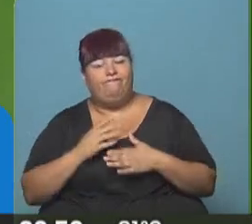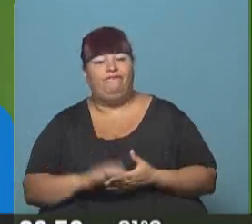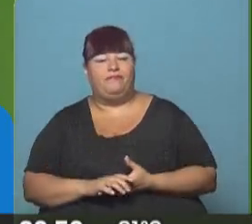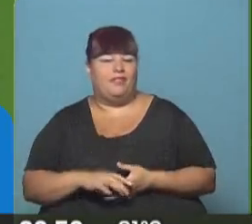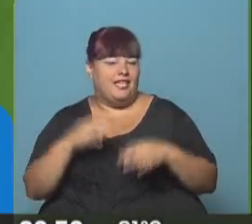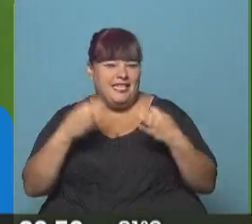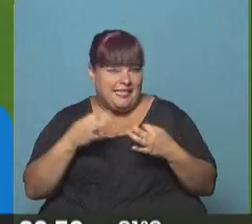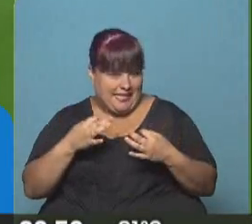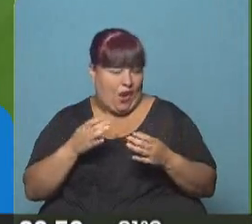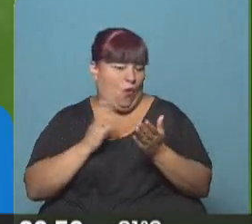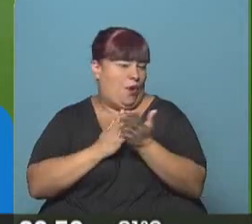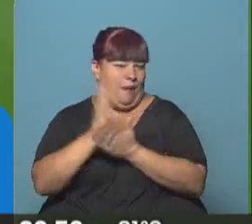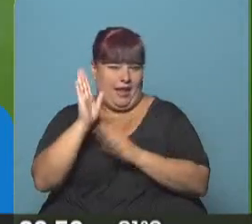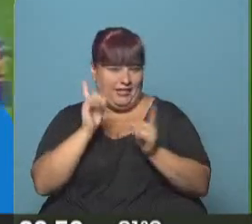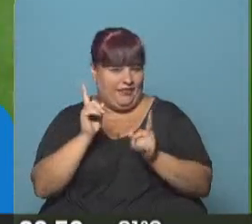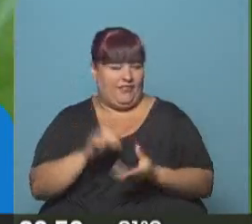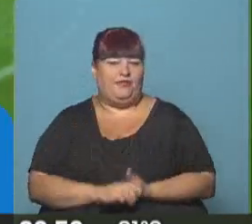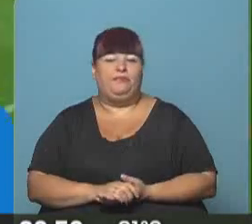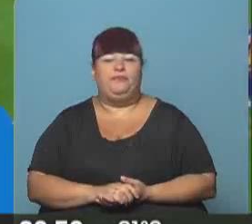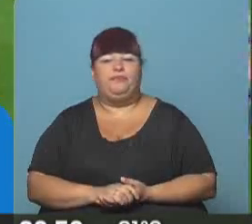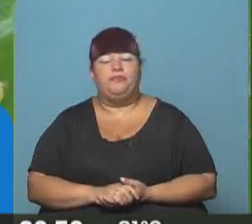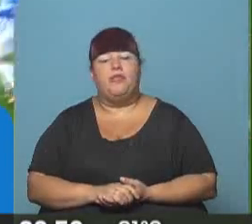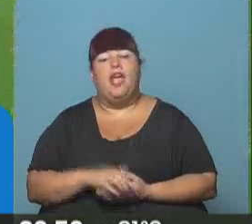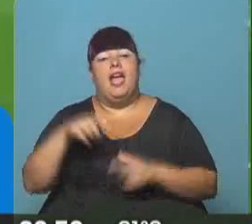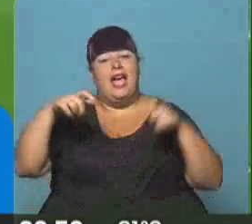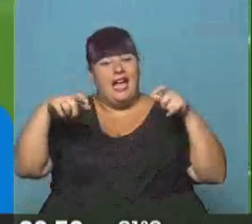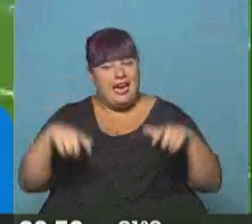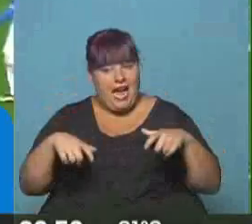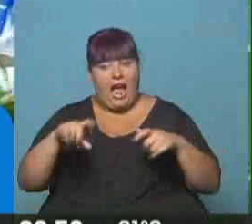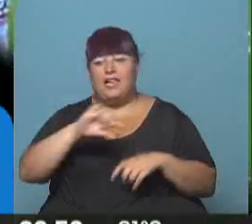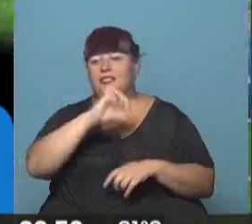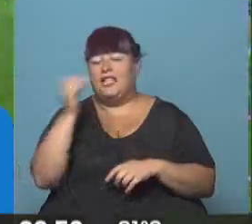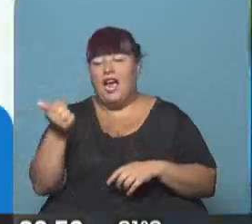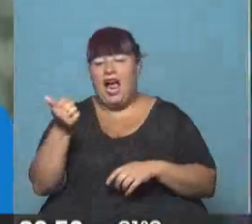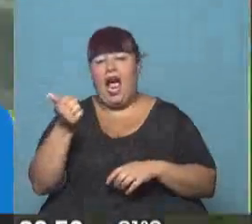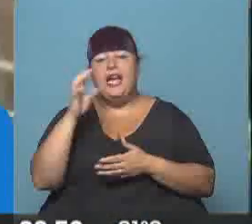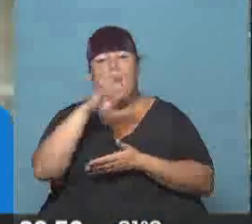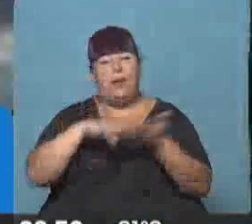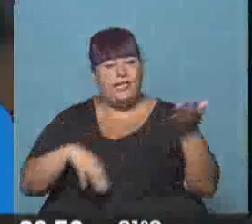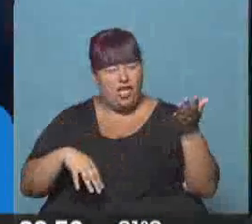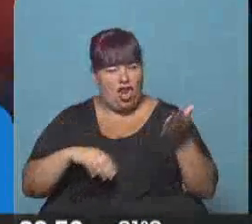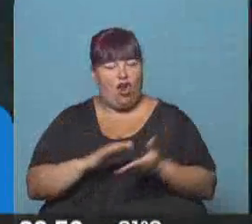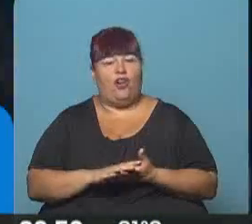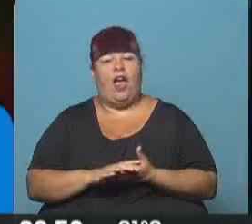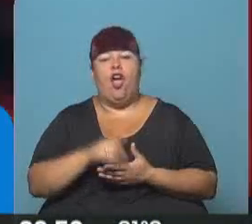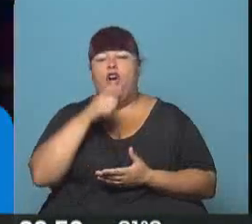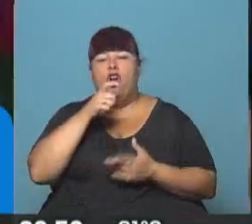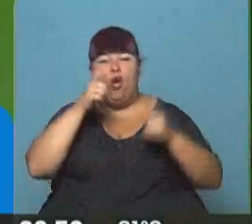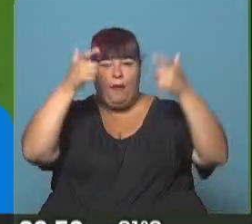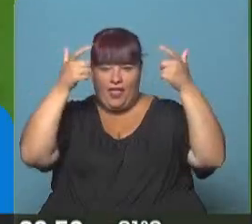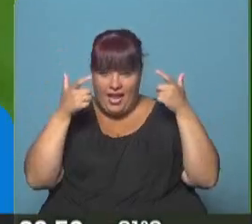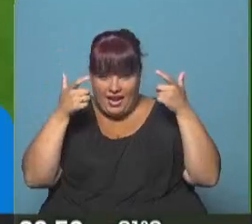que seguramente perdurará en el tiempo. En la cancha, victoria del Barça por la Copa del